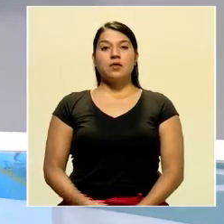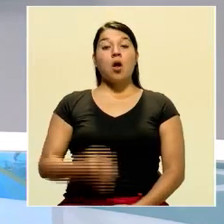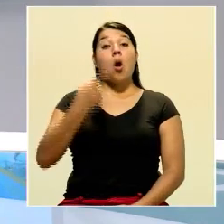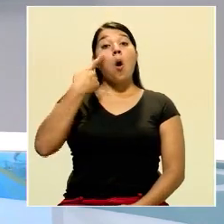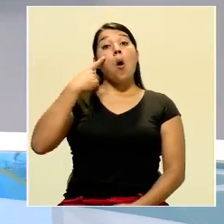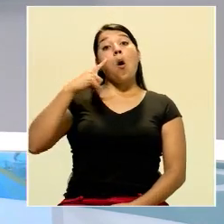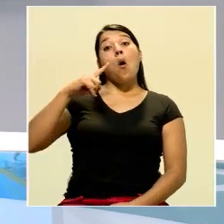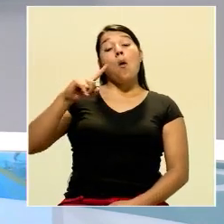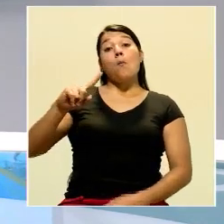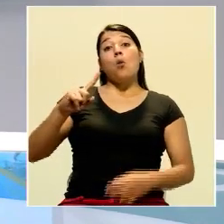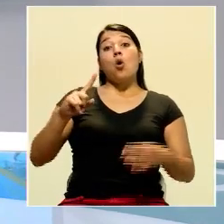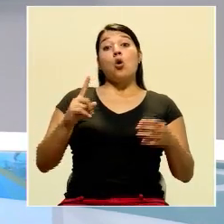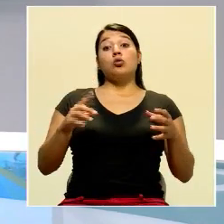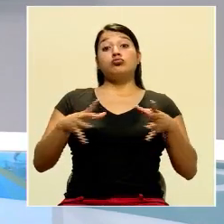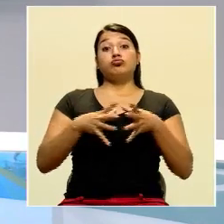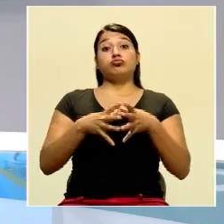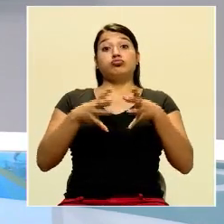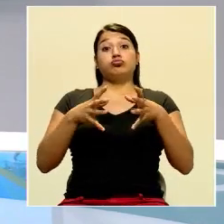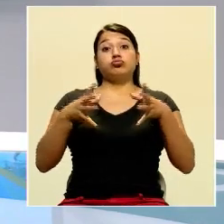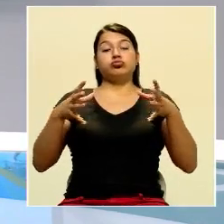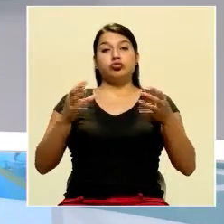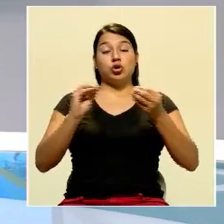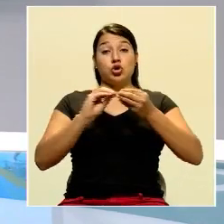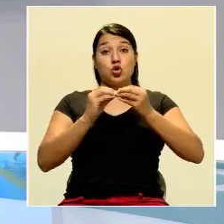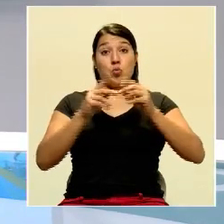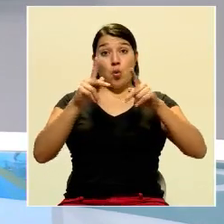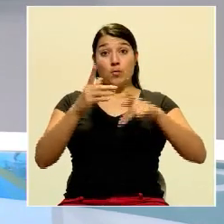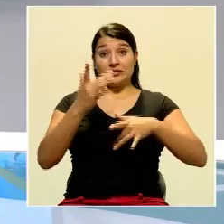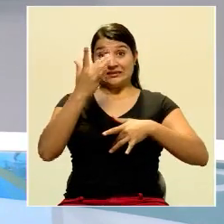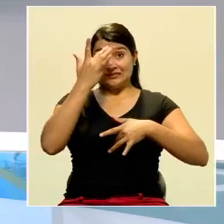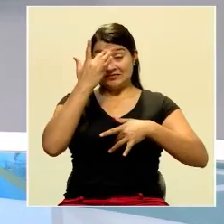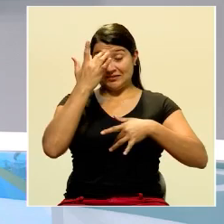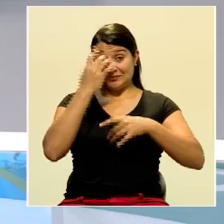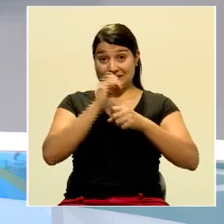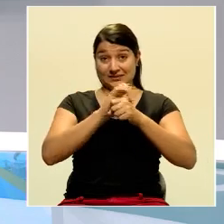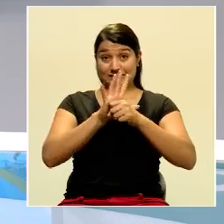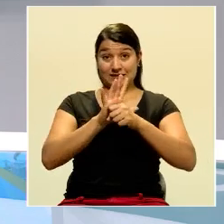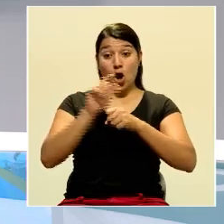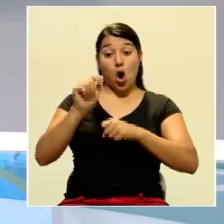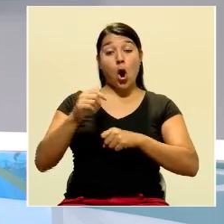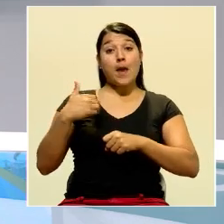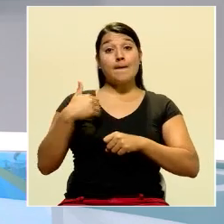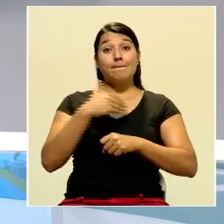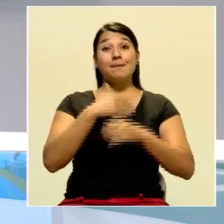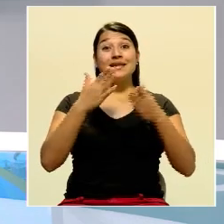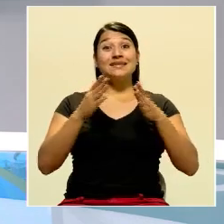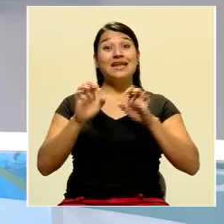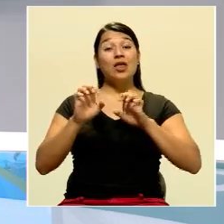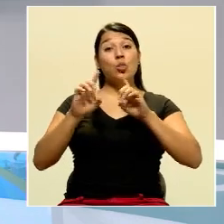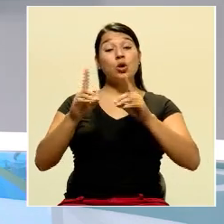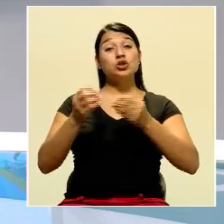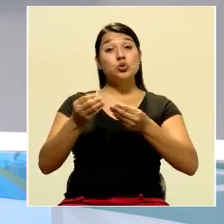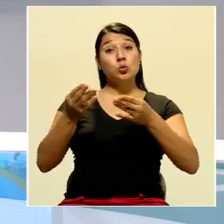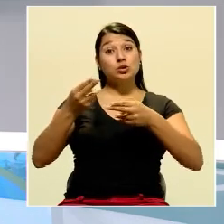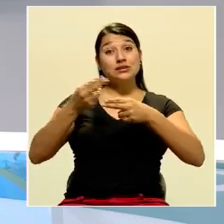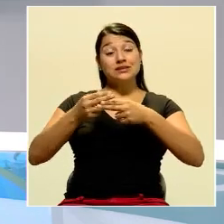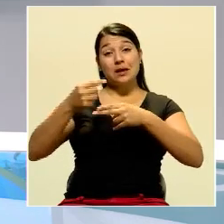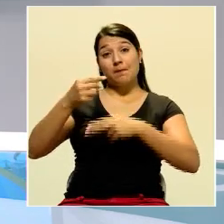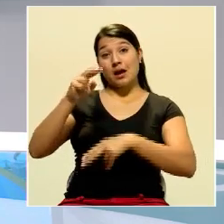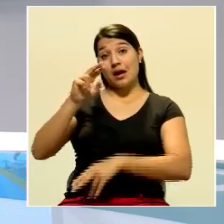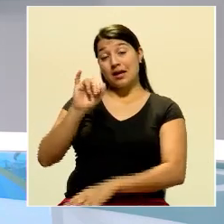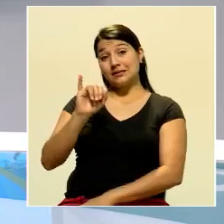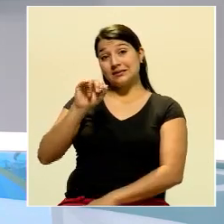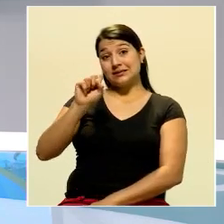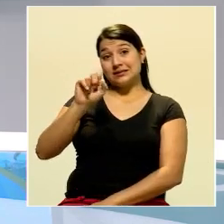Debido al incremento de casos por la COVID-19, la ministra de Educación Pública, Giselle Cruz, descartó volver a las